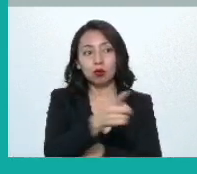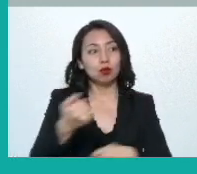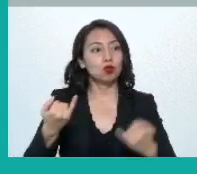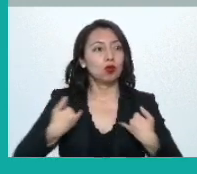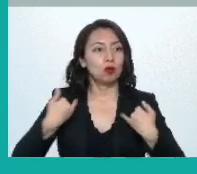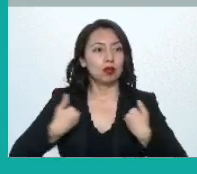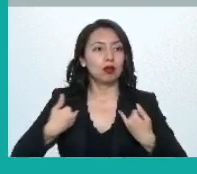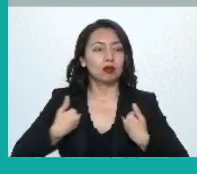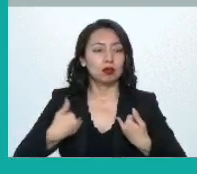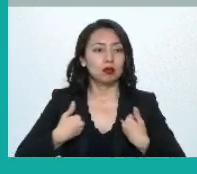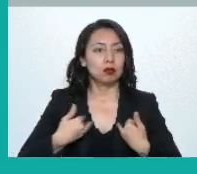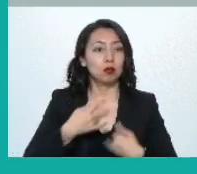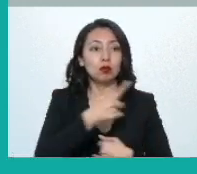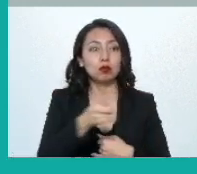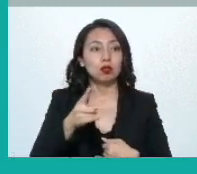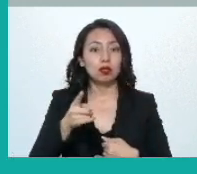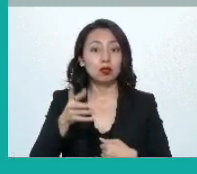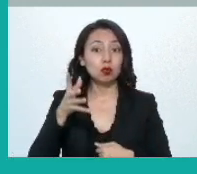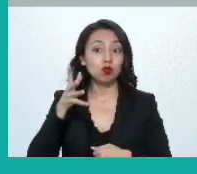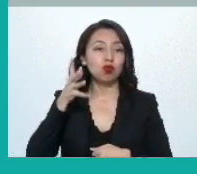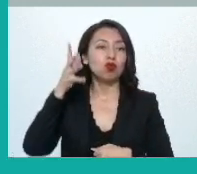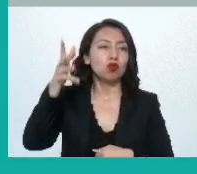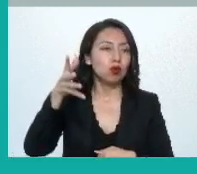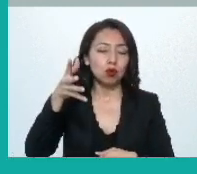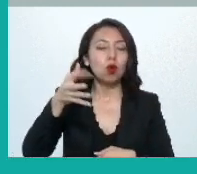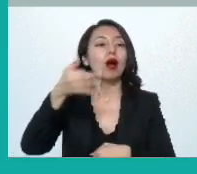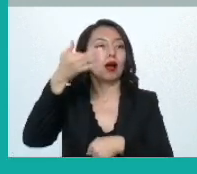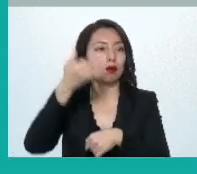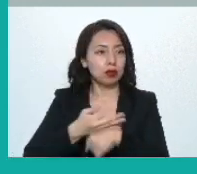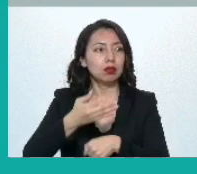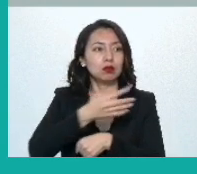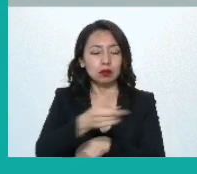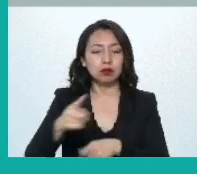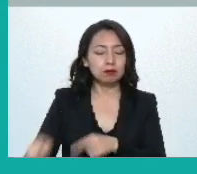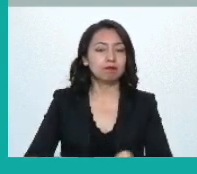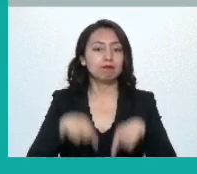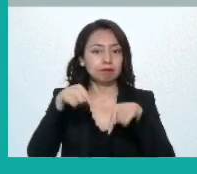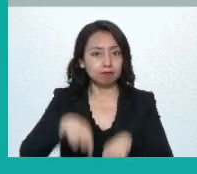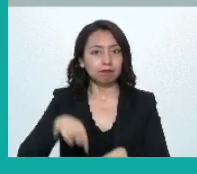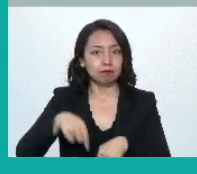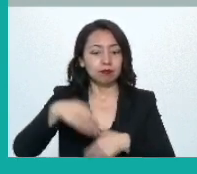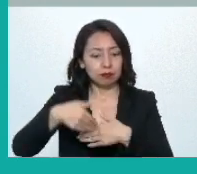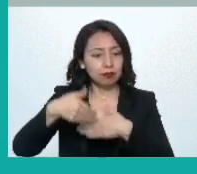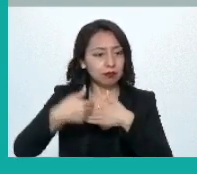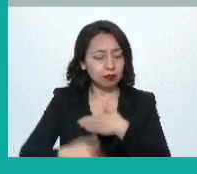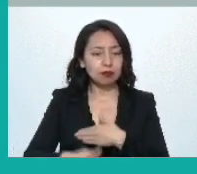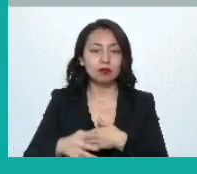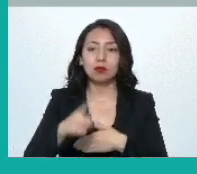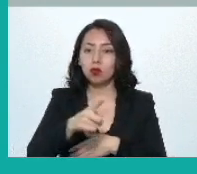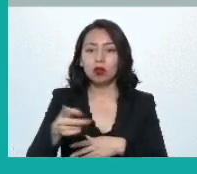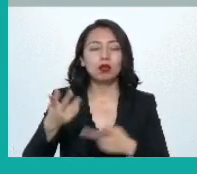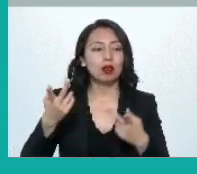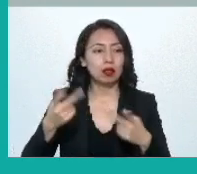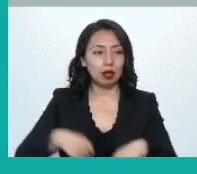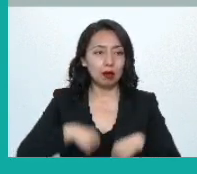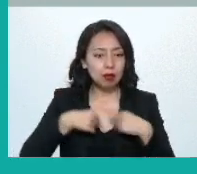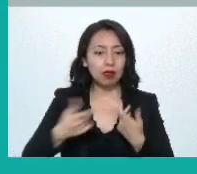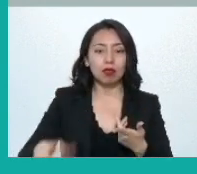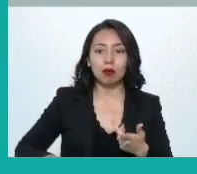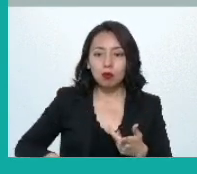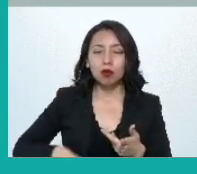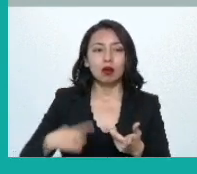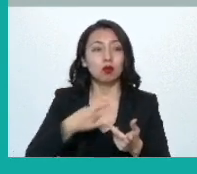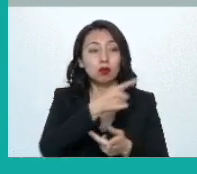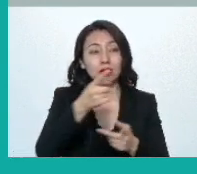juventud. Ustedes no son el futuro de México, son el presente de México. Están inmersos dentro de la vida pública y sus trabajos,